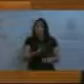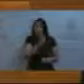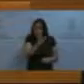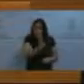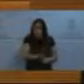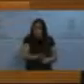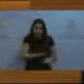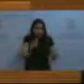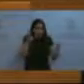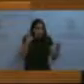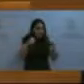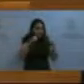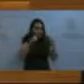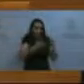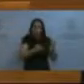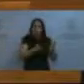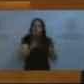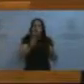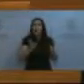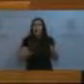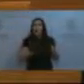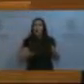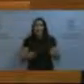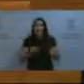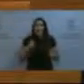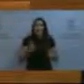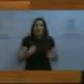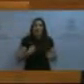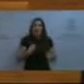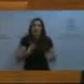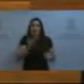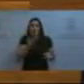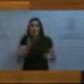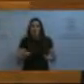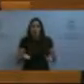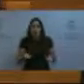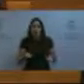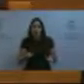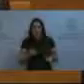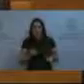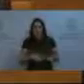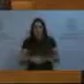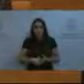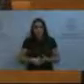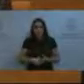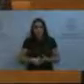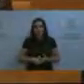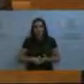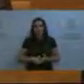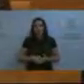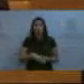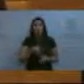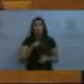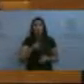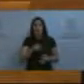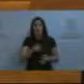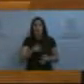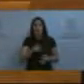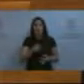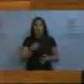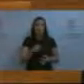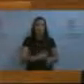con esta actitud, me recuerda a los términos que empleaba este famoso cronista deportivo. Con esto, lo que le